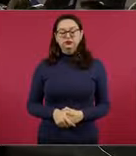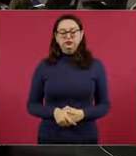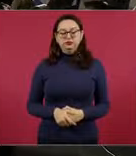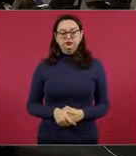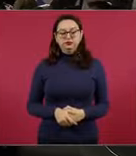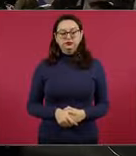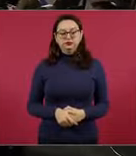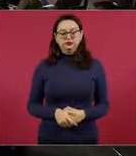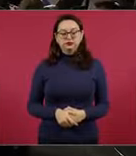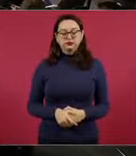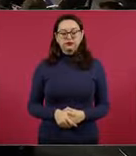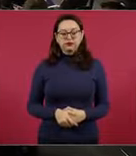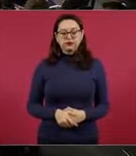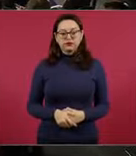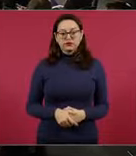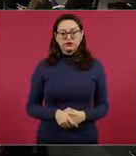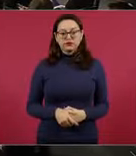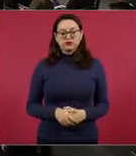¿Saben